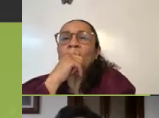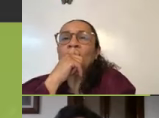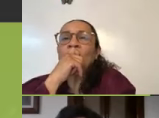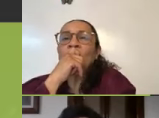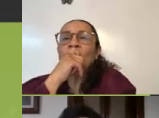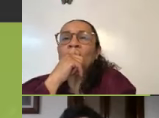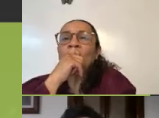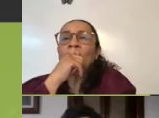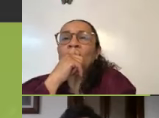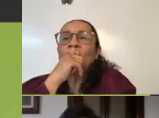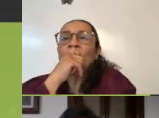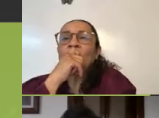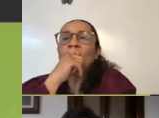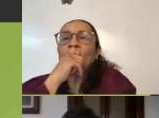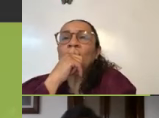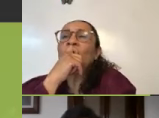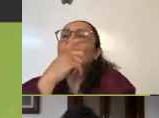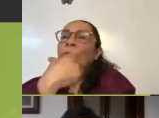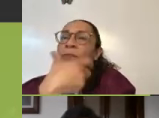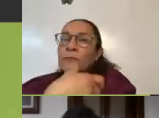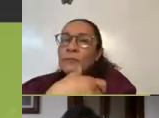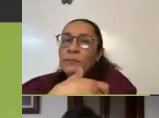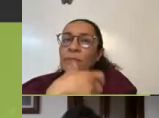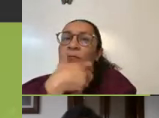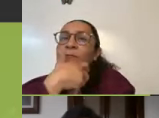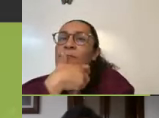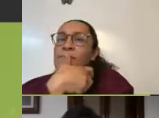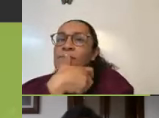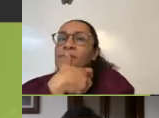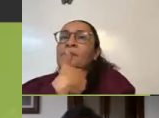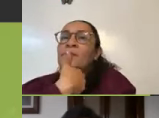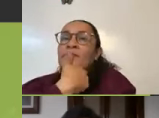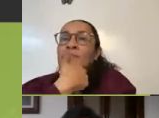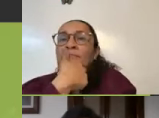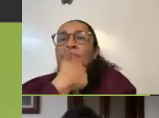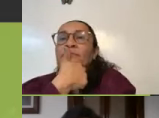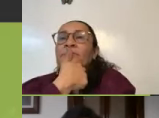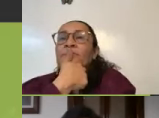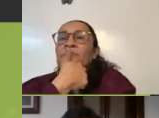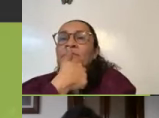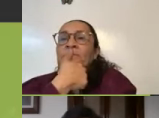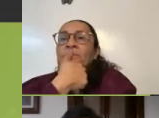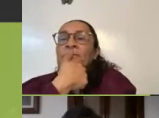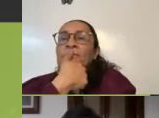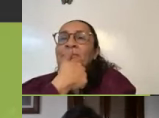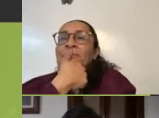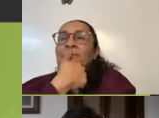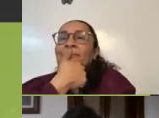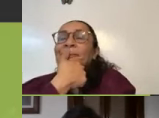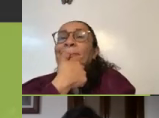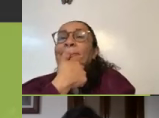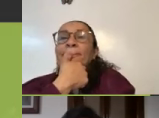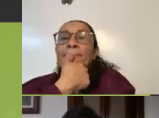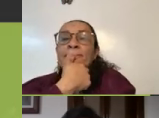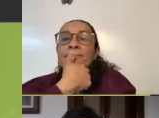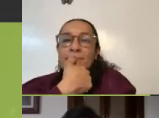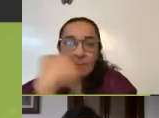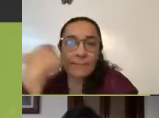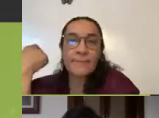que subcontraten servicios personales subordinados de avisar a la Secretaría de